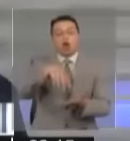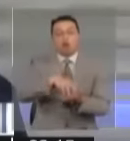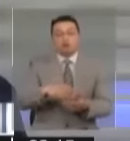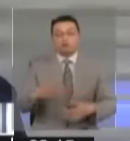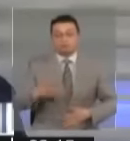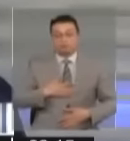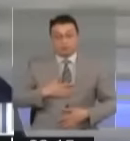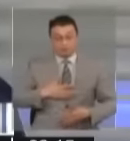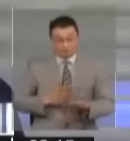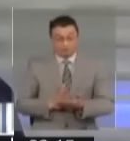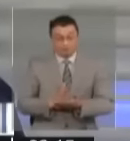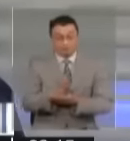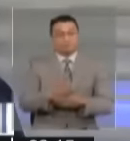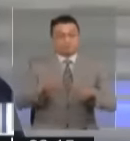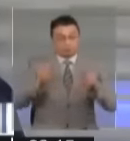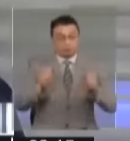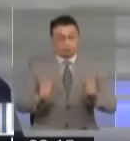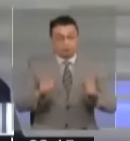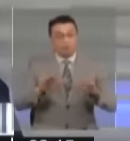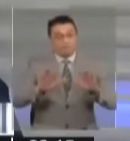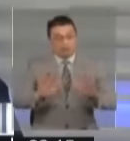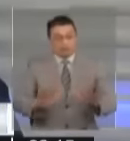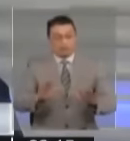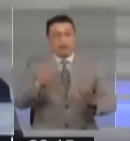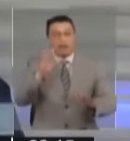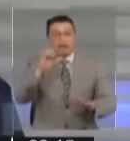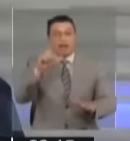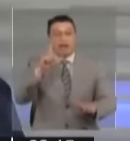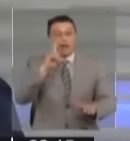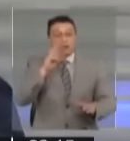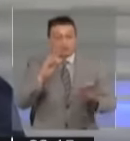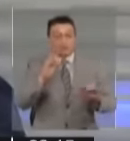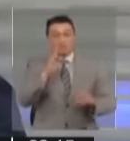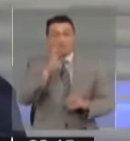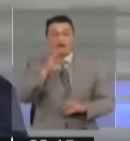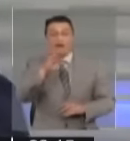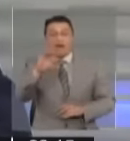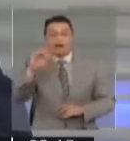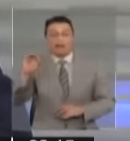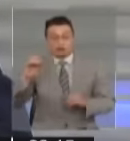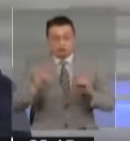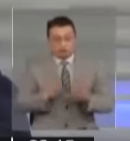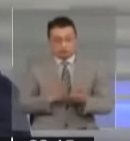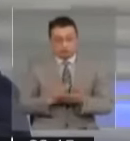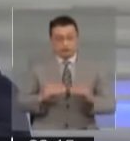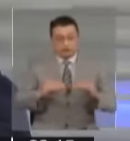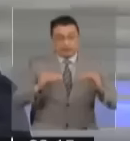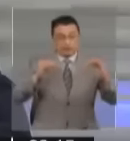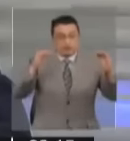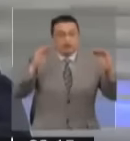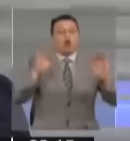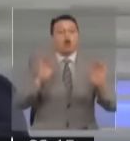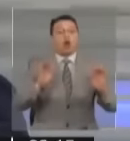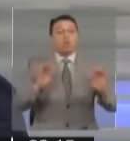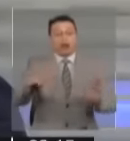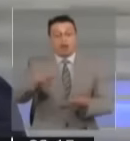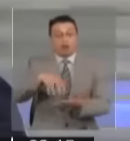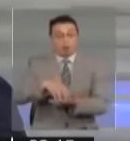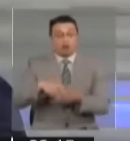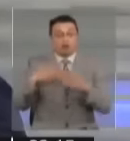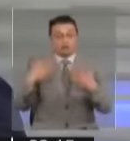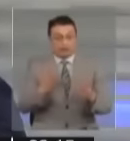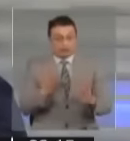con esto de la posibilidad de mantener la calidad de barrio con un crecimiento armónico de la comuna. Y ya hemos presentado